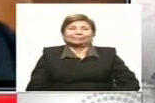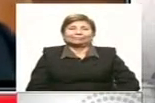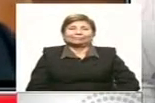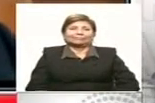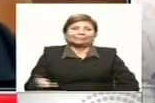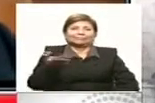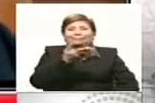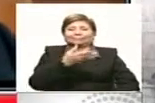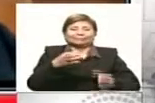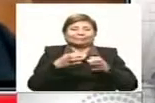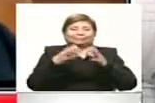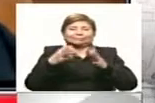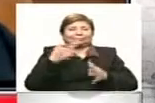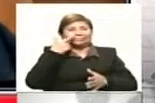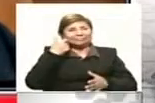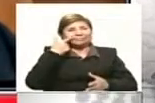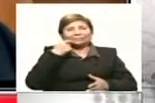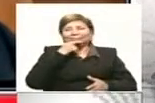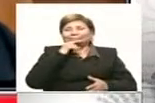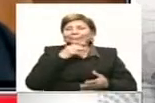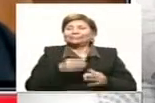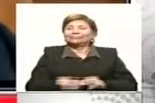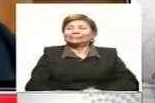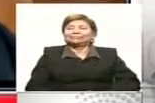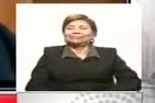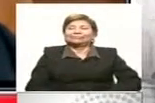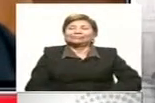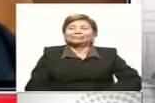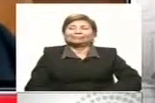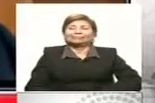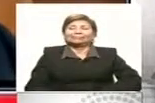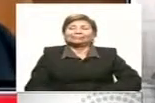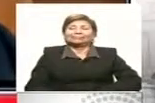Señores congresistas, ahora sí.